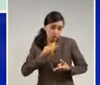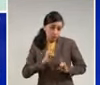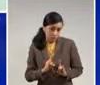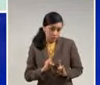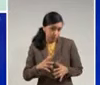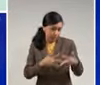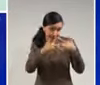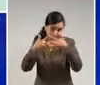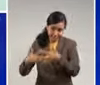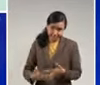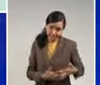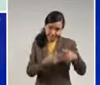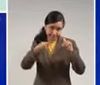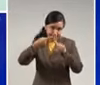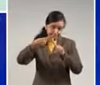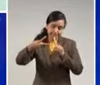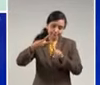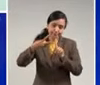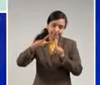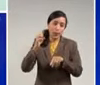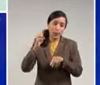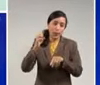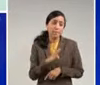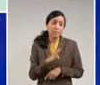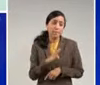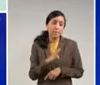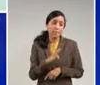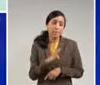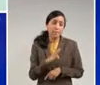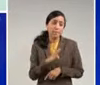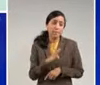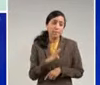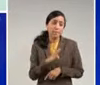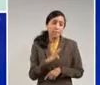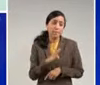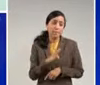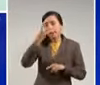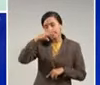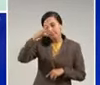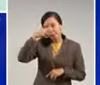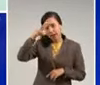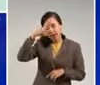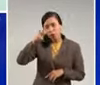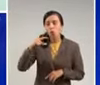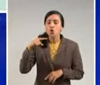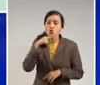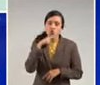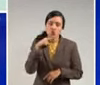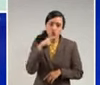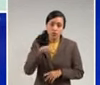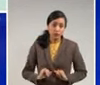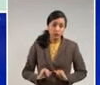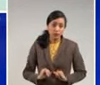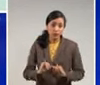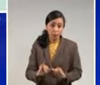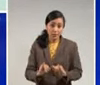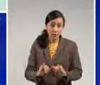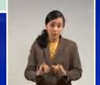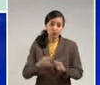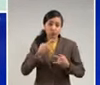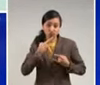cabeza, Brasil, la India, México y Rusia. Este es el comportamiento de